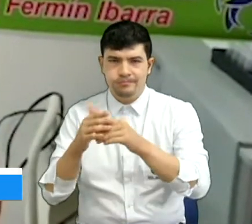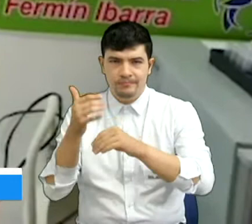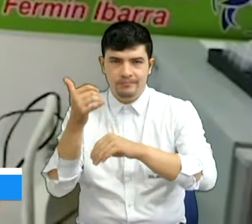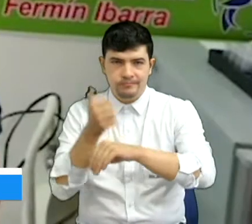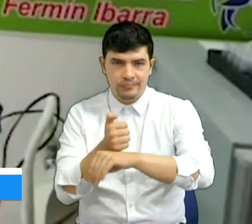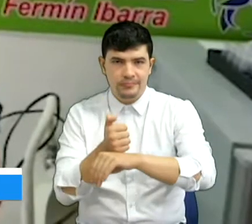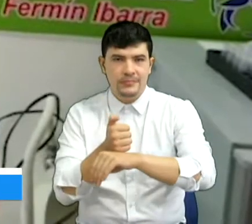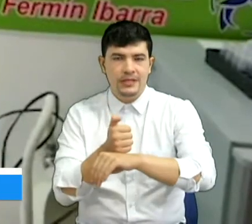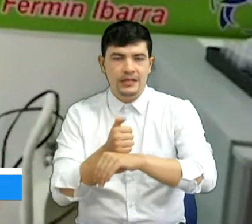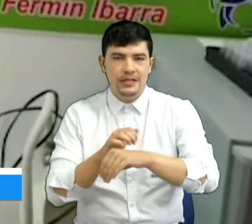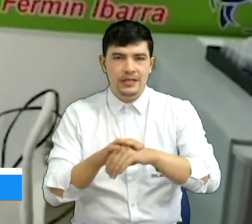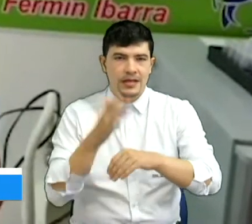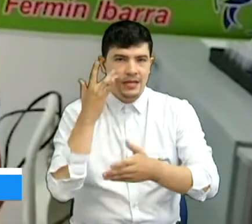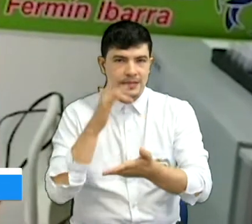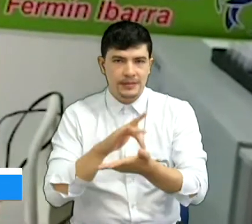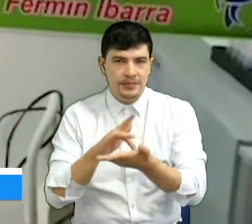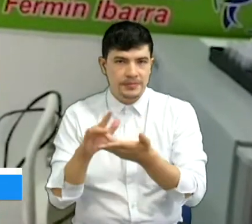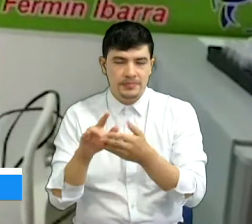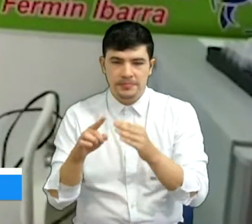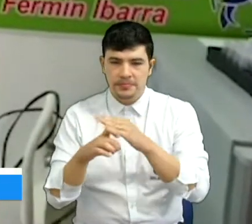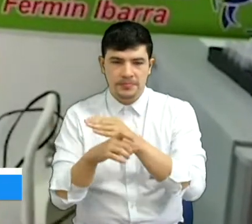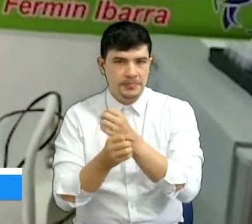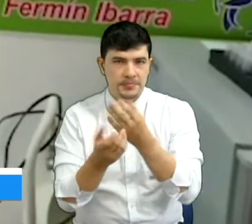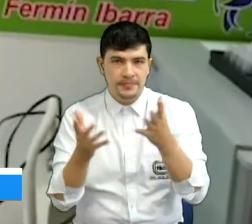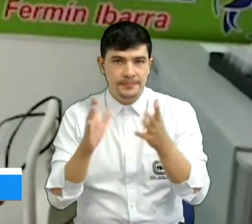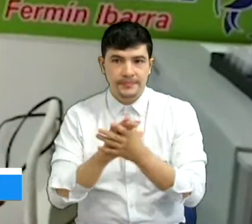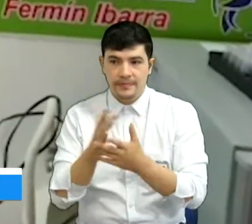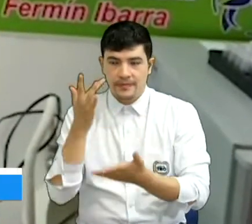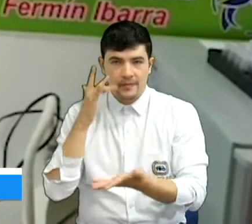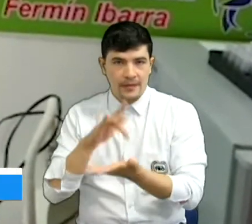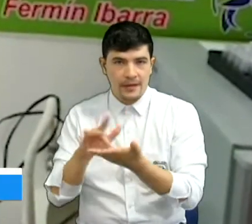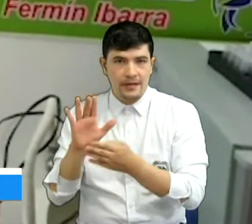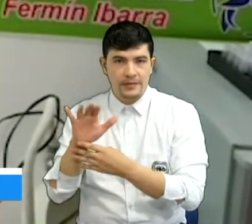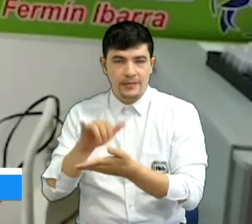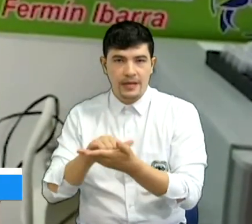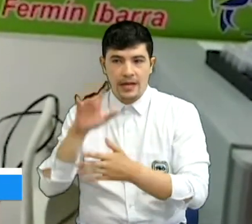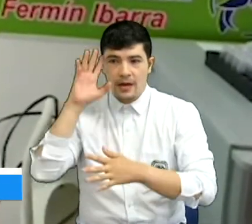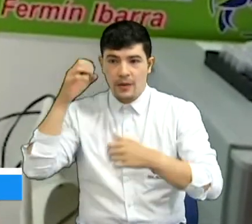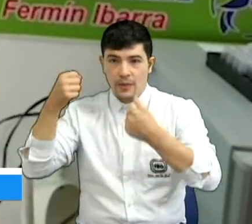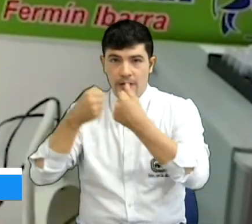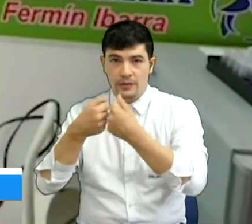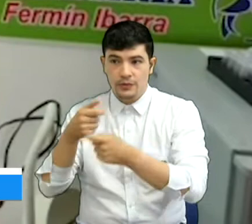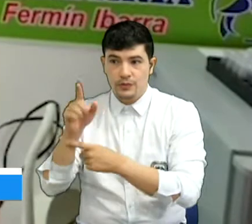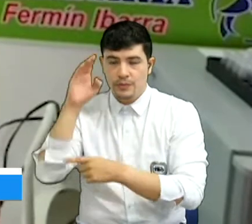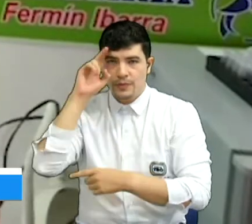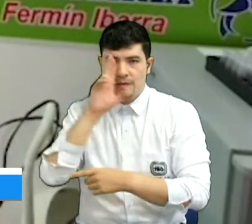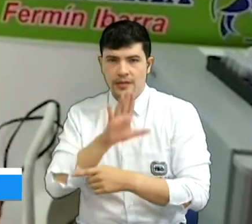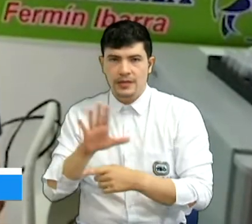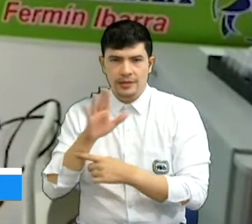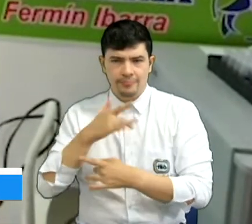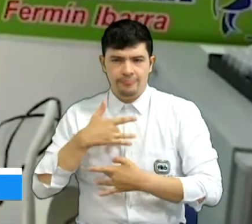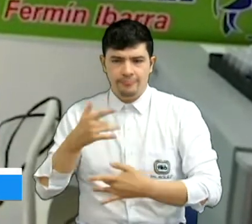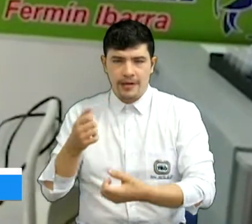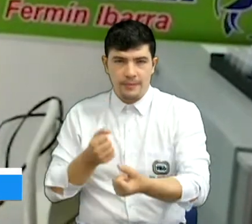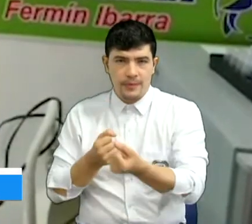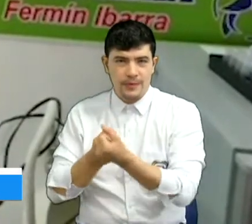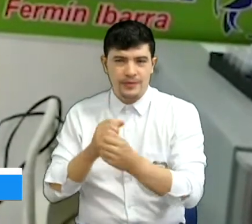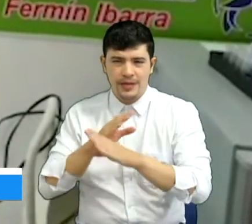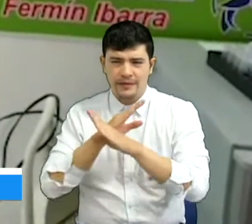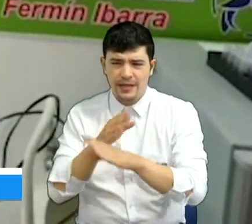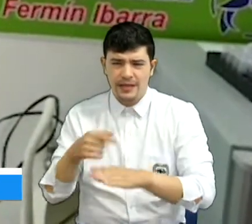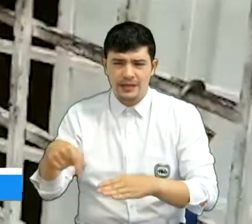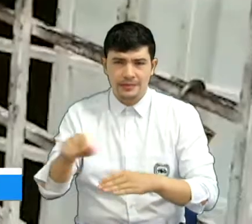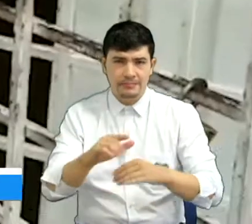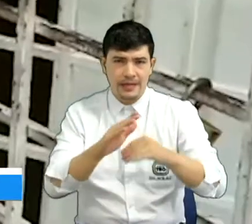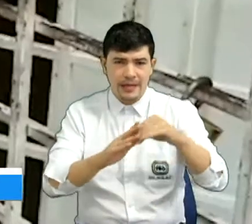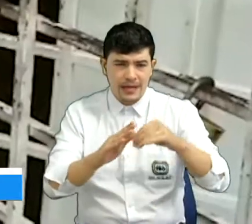abandono. Recuerden, los problemas de la Fundación y la Policía Ecológica Ambiental es la esterilización masiva para evitar todos estos perritos que están